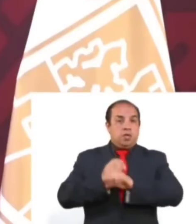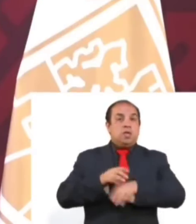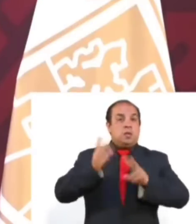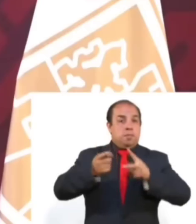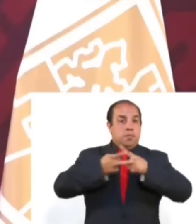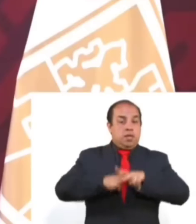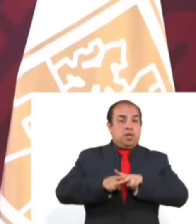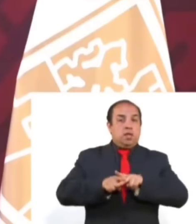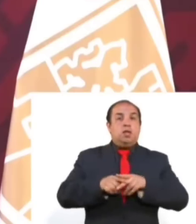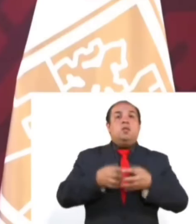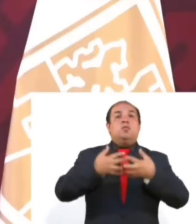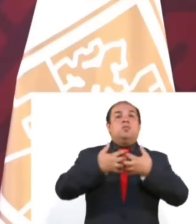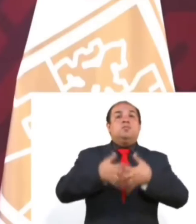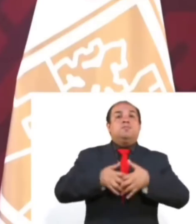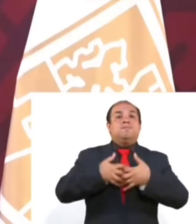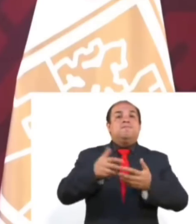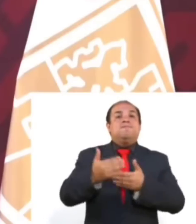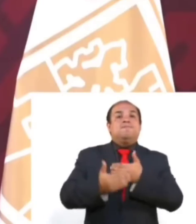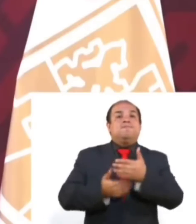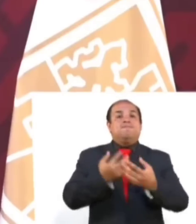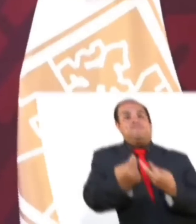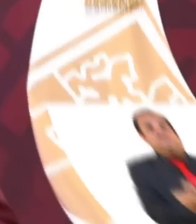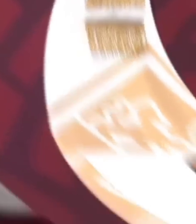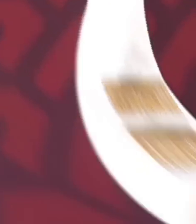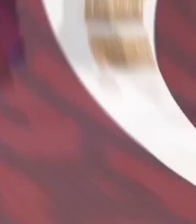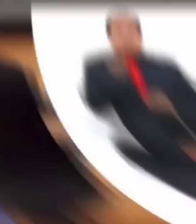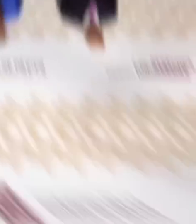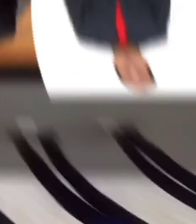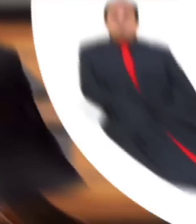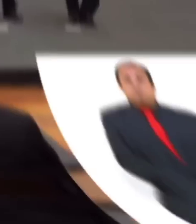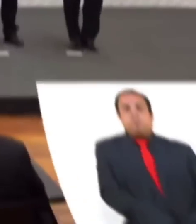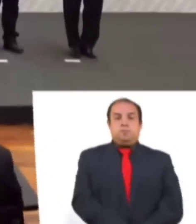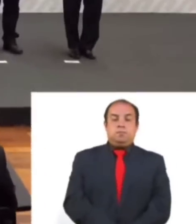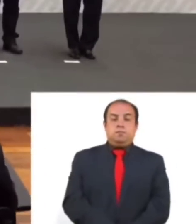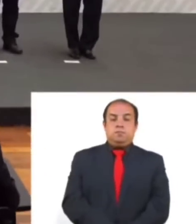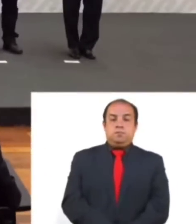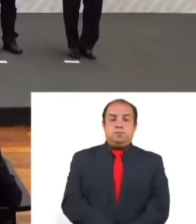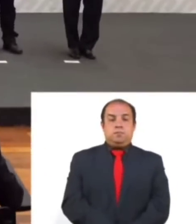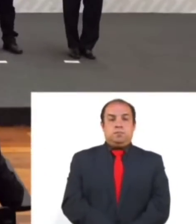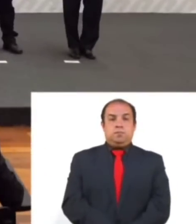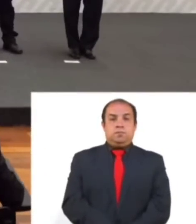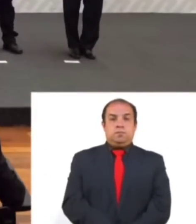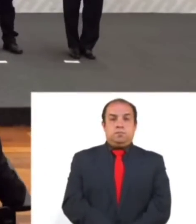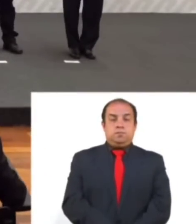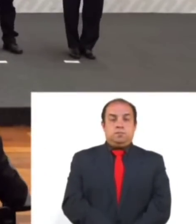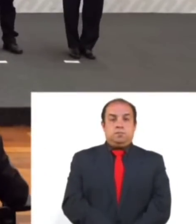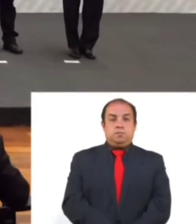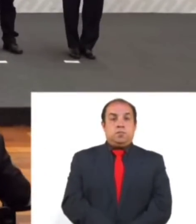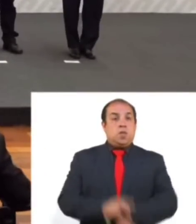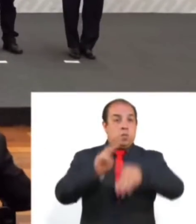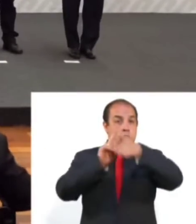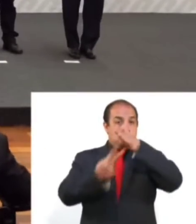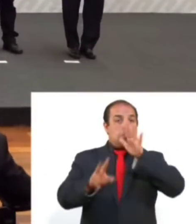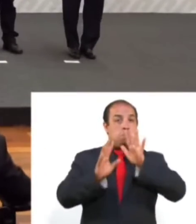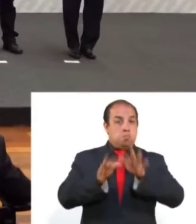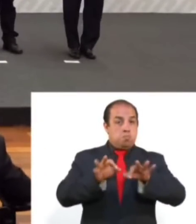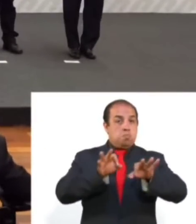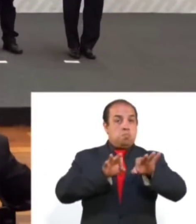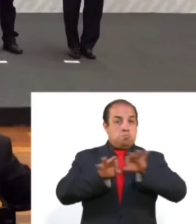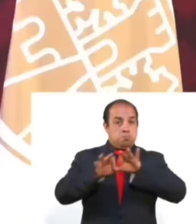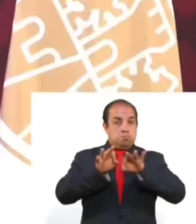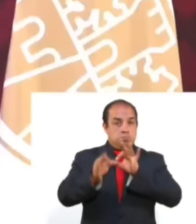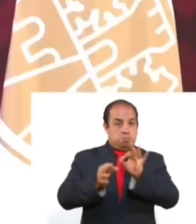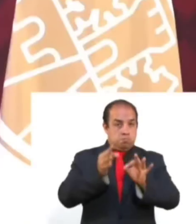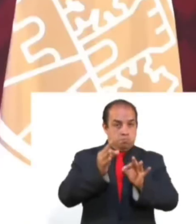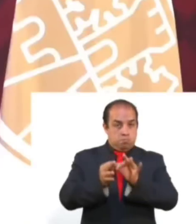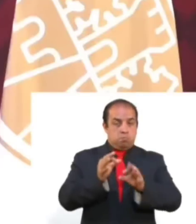imágenes en estos días de cómo se va chatarrizando cada una de esas unidades Muchas gracias Pues ya operando el trolebús elevado